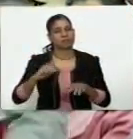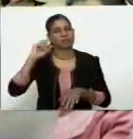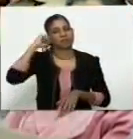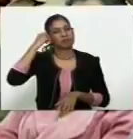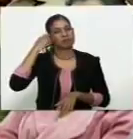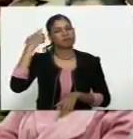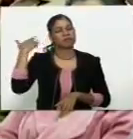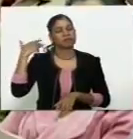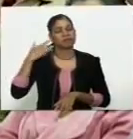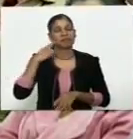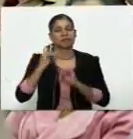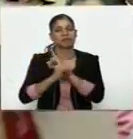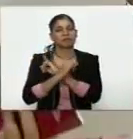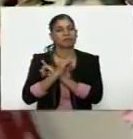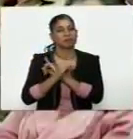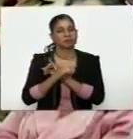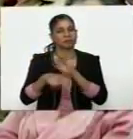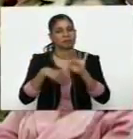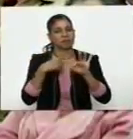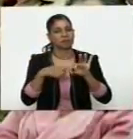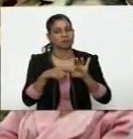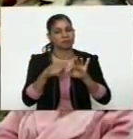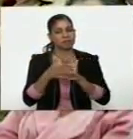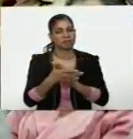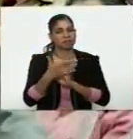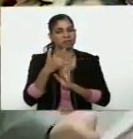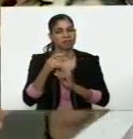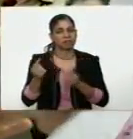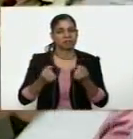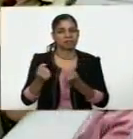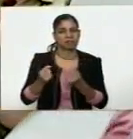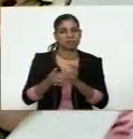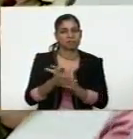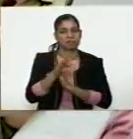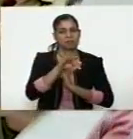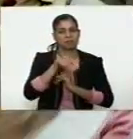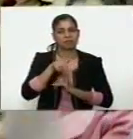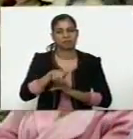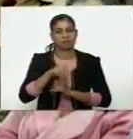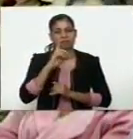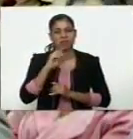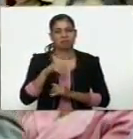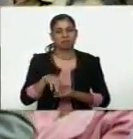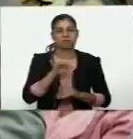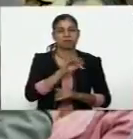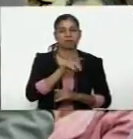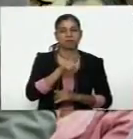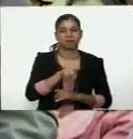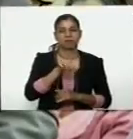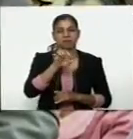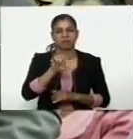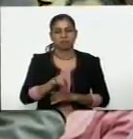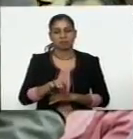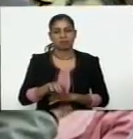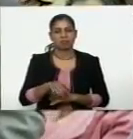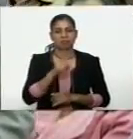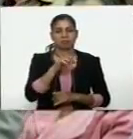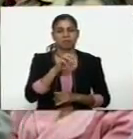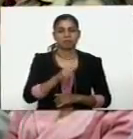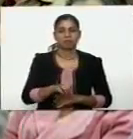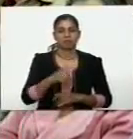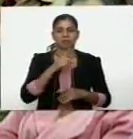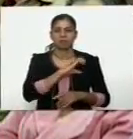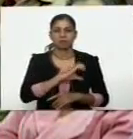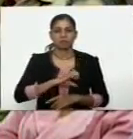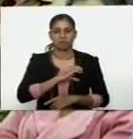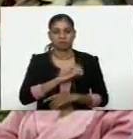que les gusta mucho a algunos, es la fórmula 1 de las criptomonedas, bueno, hoy el Petro es la fórmula E, porque es eficiencia, es ética, es